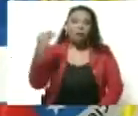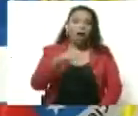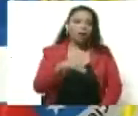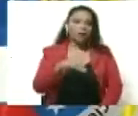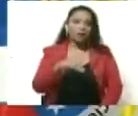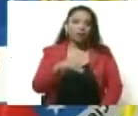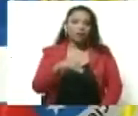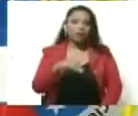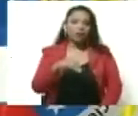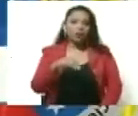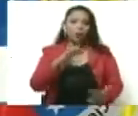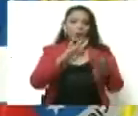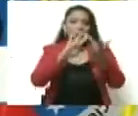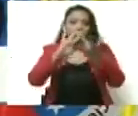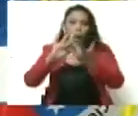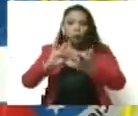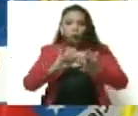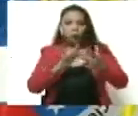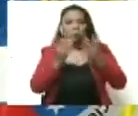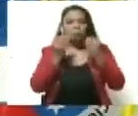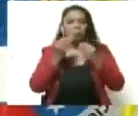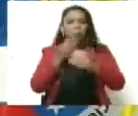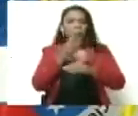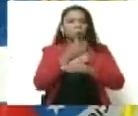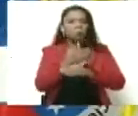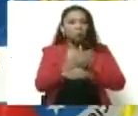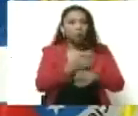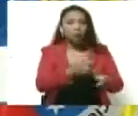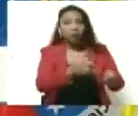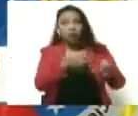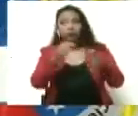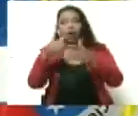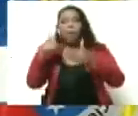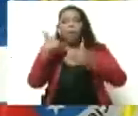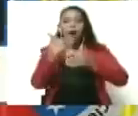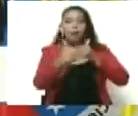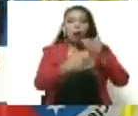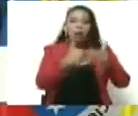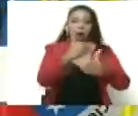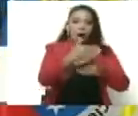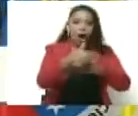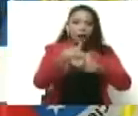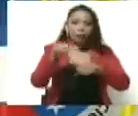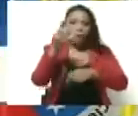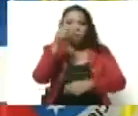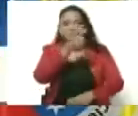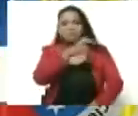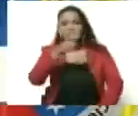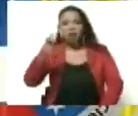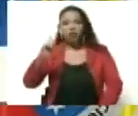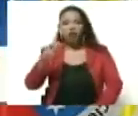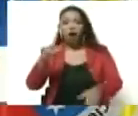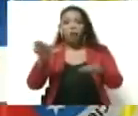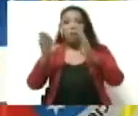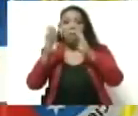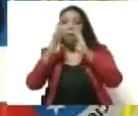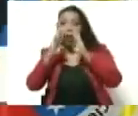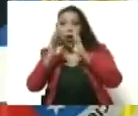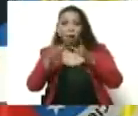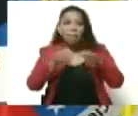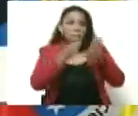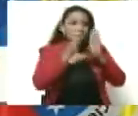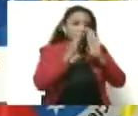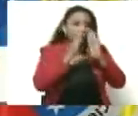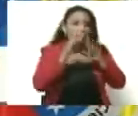la interconexión, bueno, para ir llevando paulatinamente este caso, porque estas personas están confesando y ahí